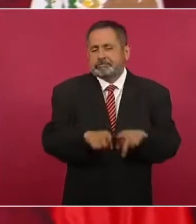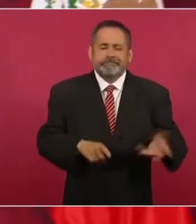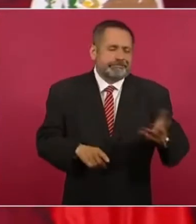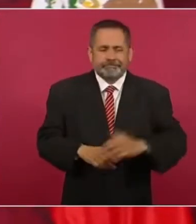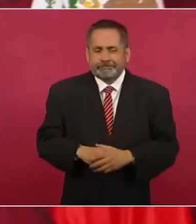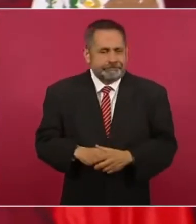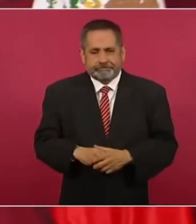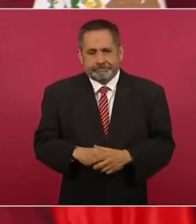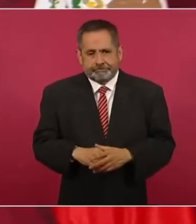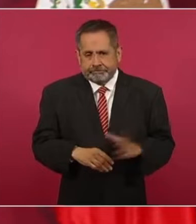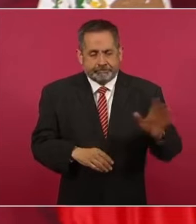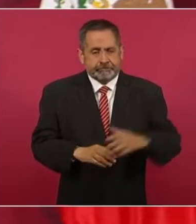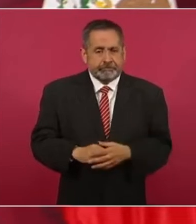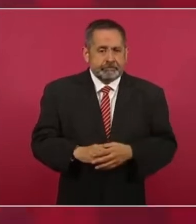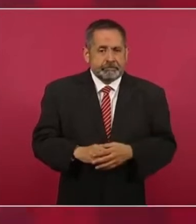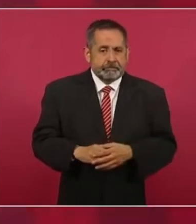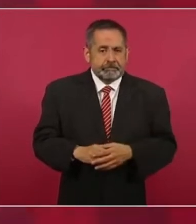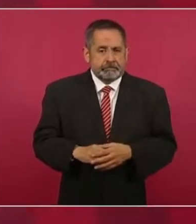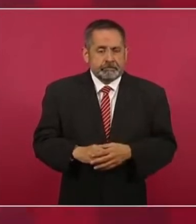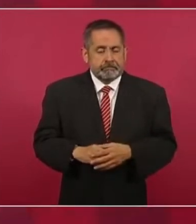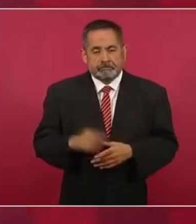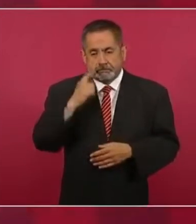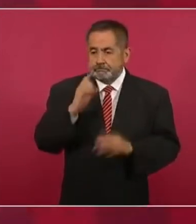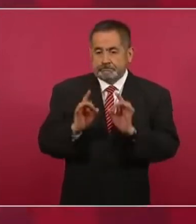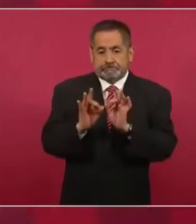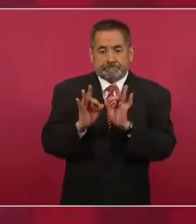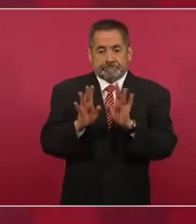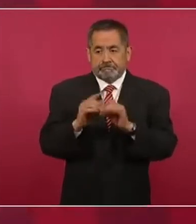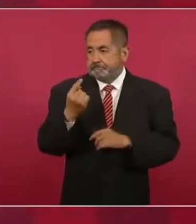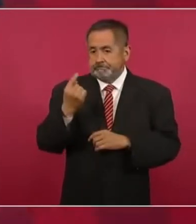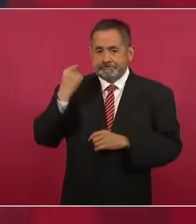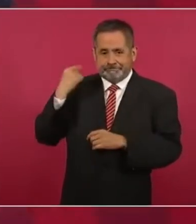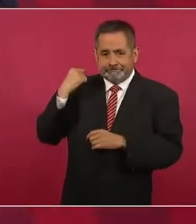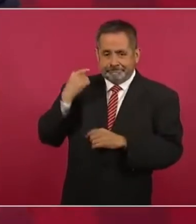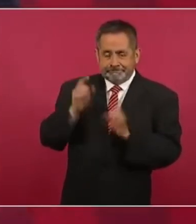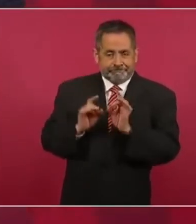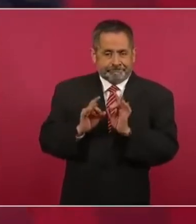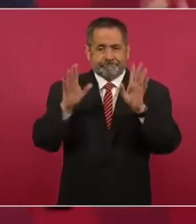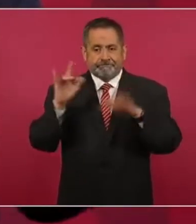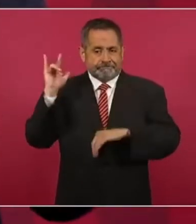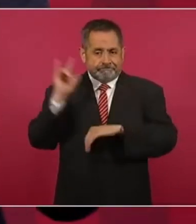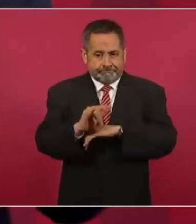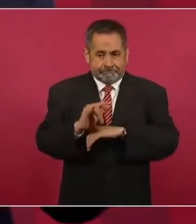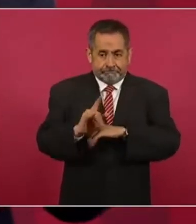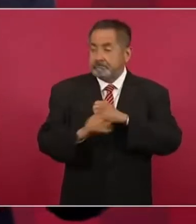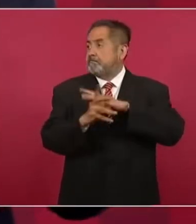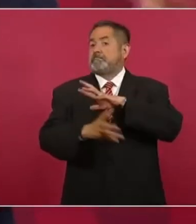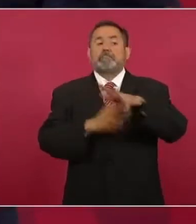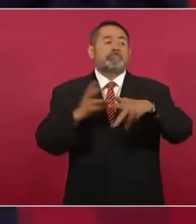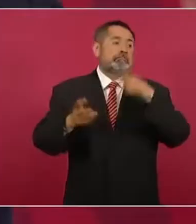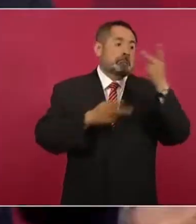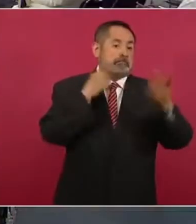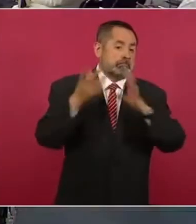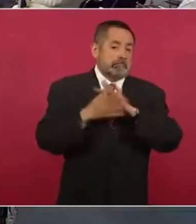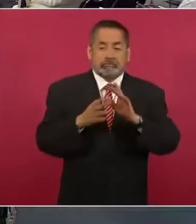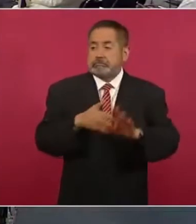Entonces surge una situación de esta naturaleza y se hace muy grande.